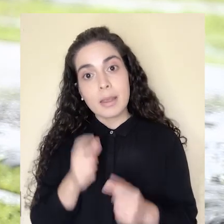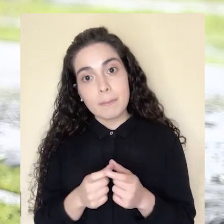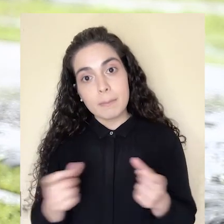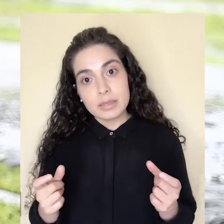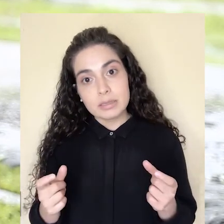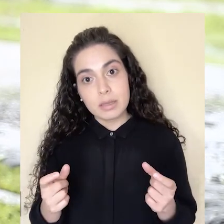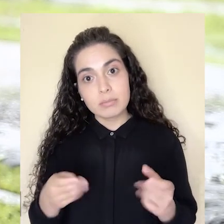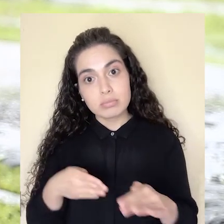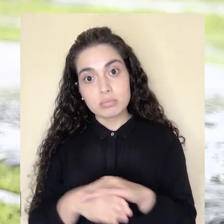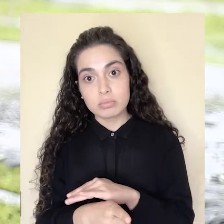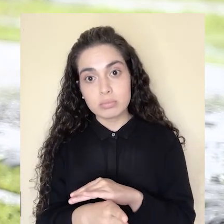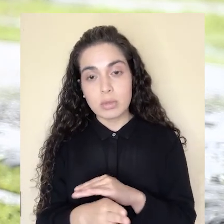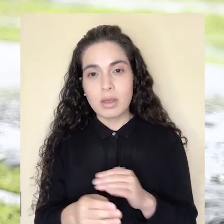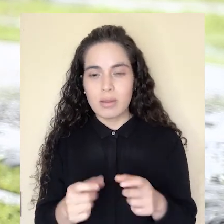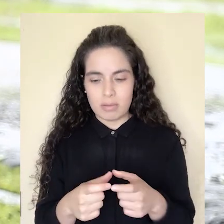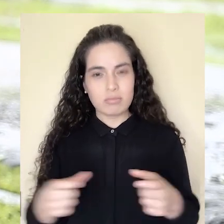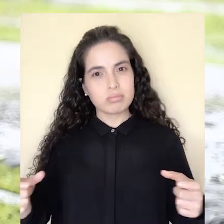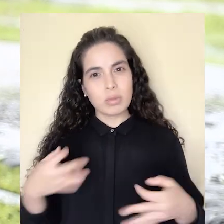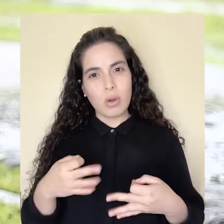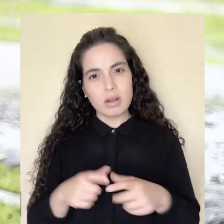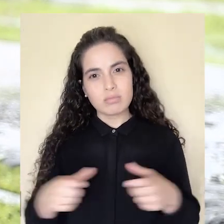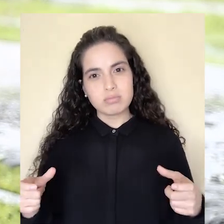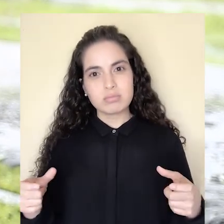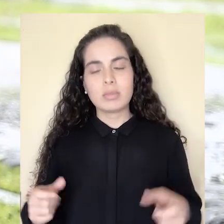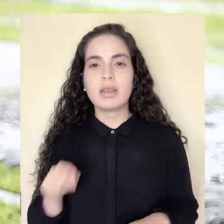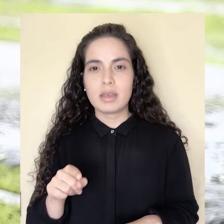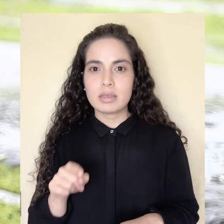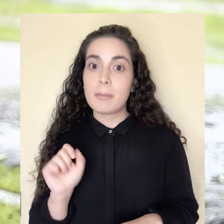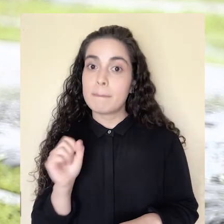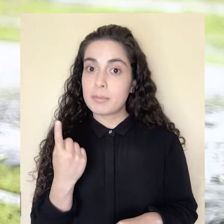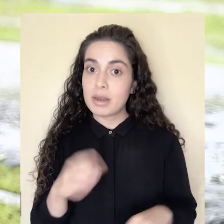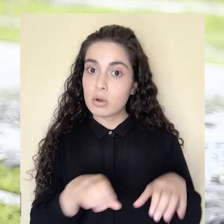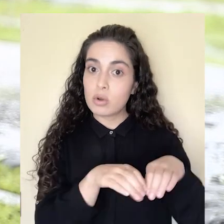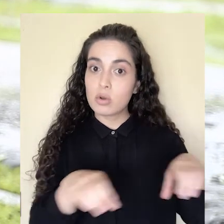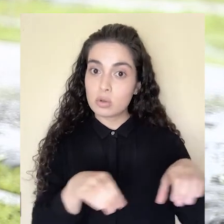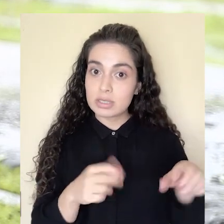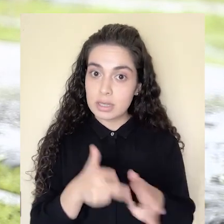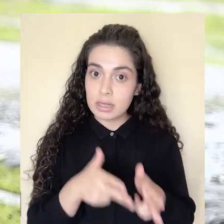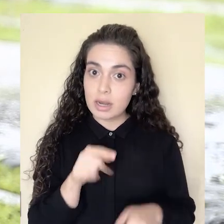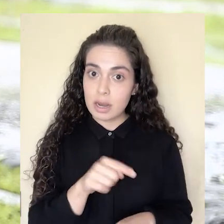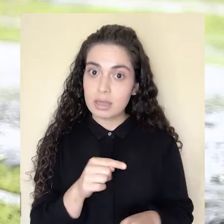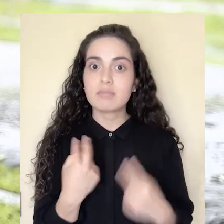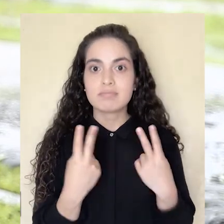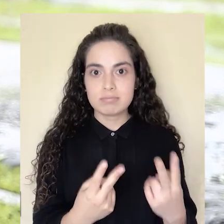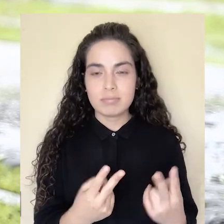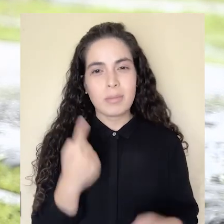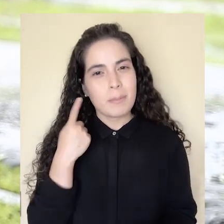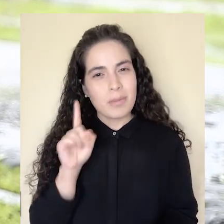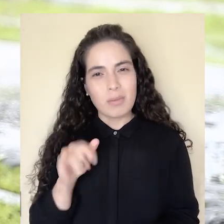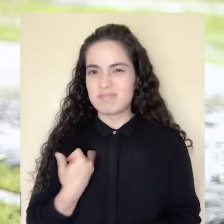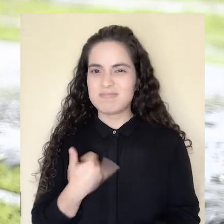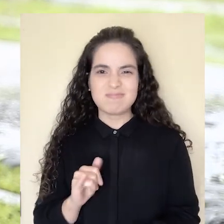llamaban pases, unas cosas largas, así, una hoja, donde era de primera. Entonces uno tenía que viajar en el coche de primera. Pero a mí no me gustaba irme de